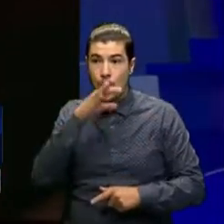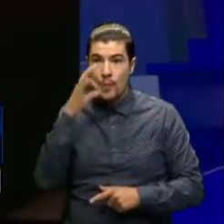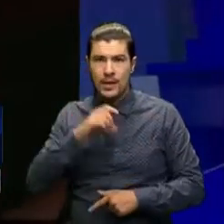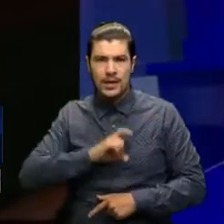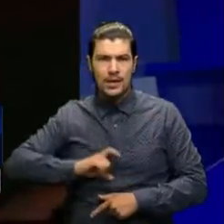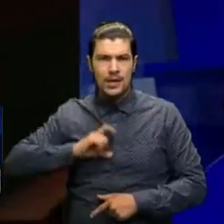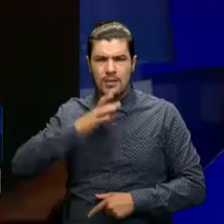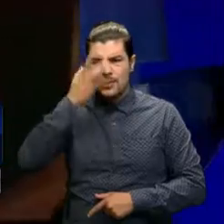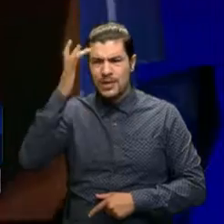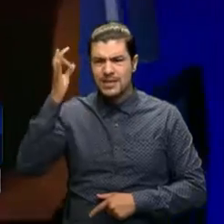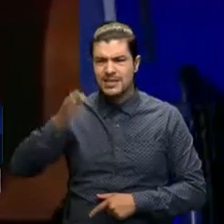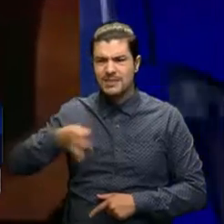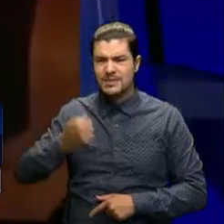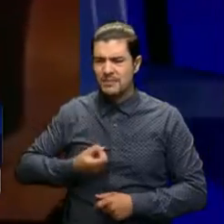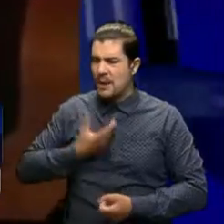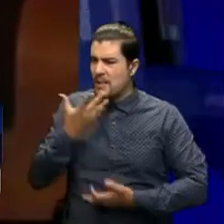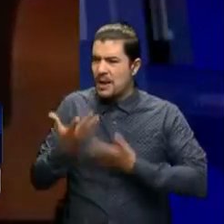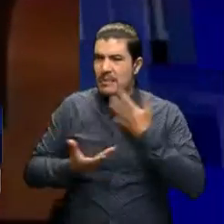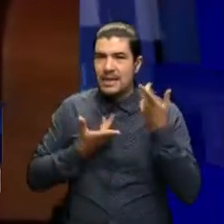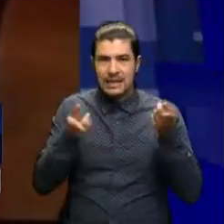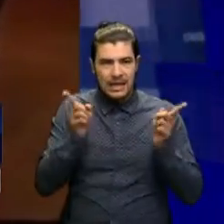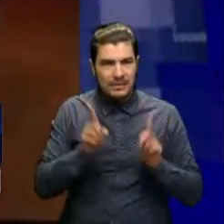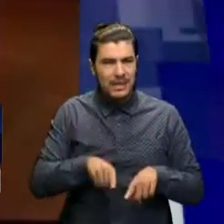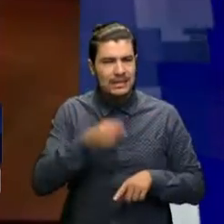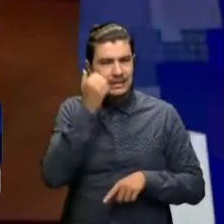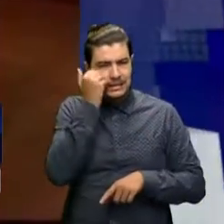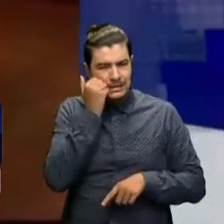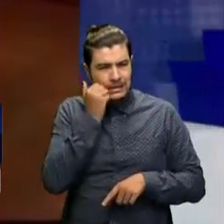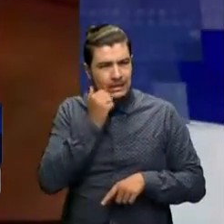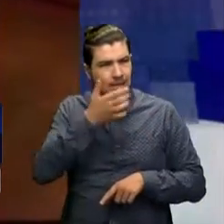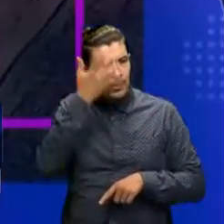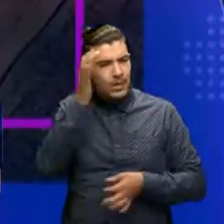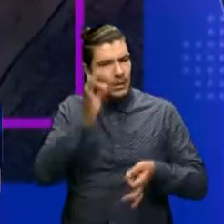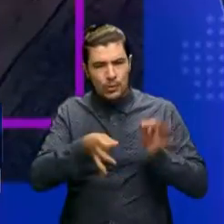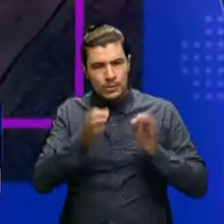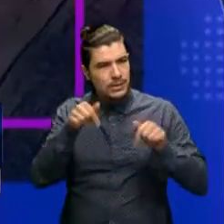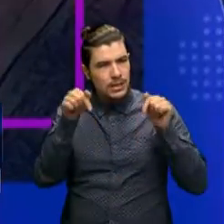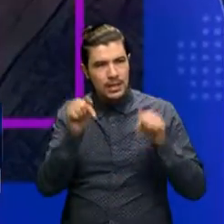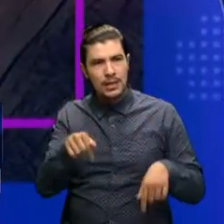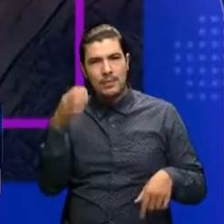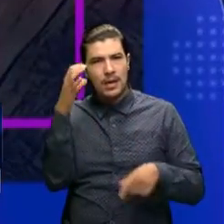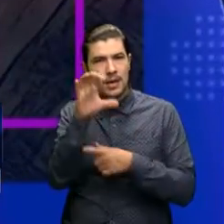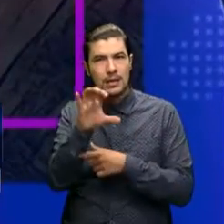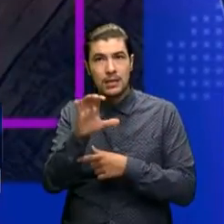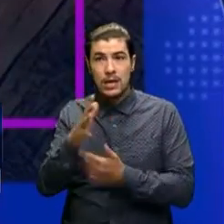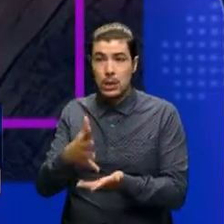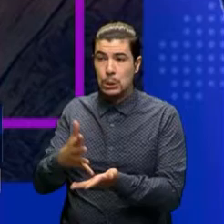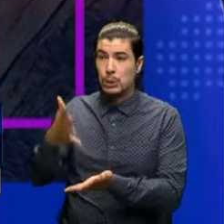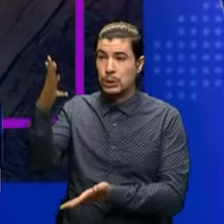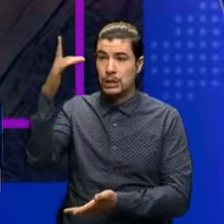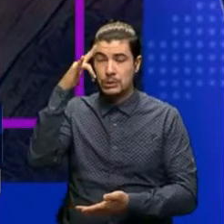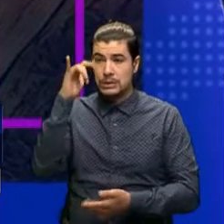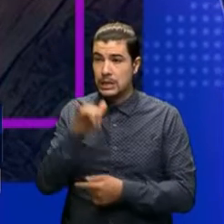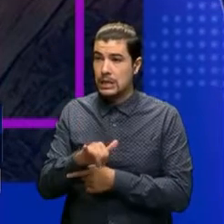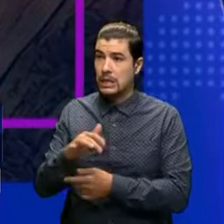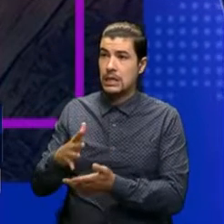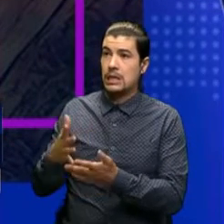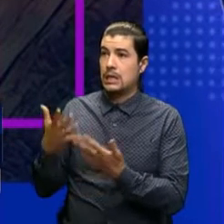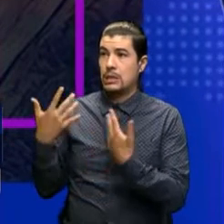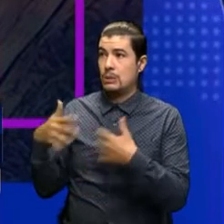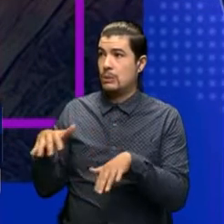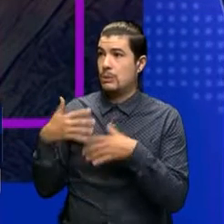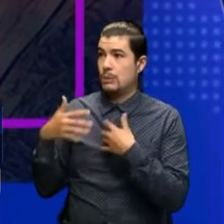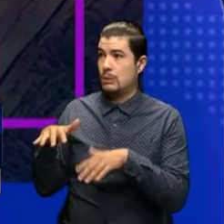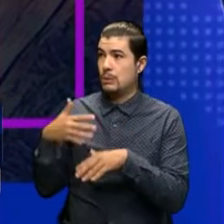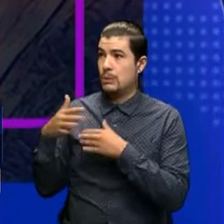explosiva alegría y su profunda tristeza ante las injusticias del país los ricos se creen ingleses la clase